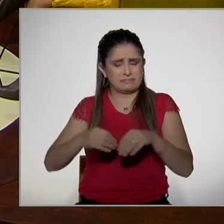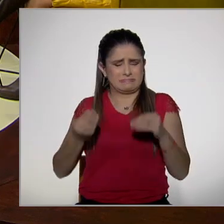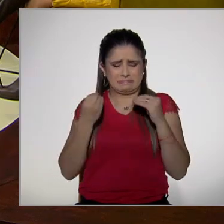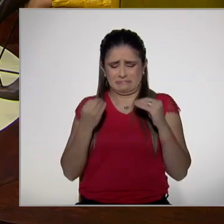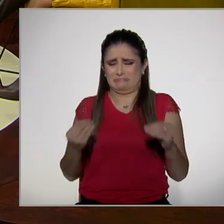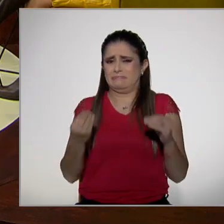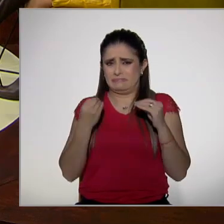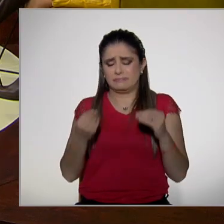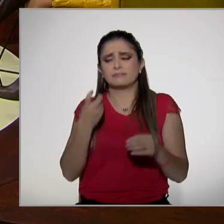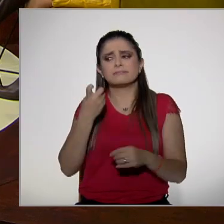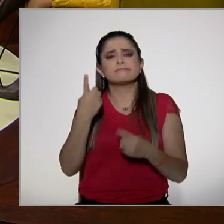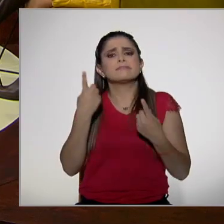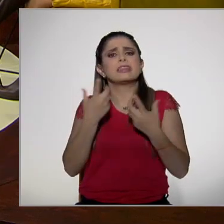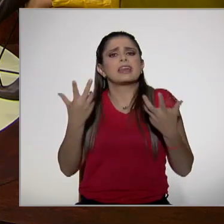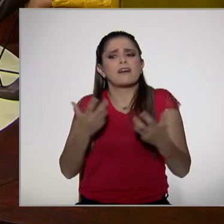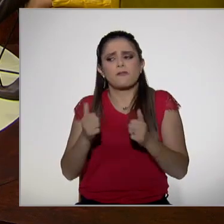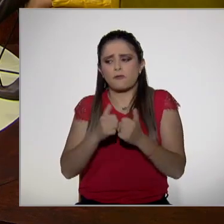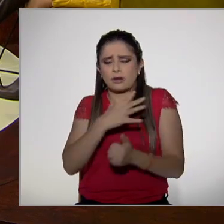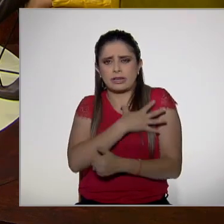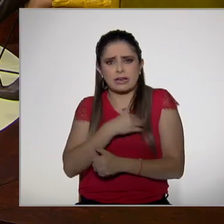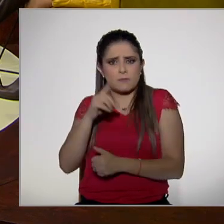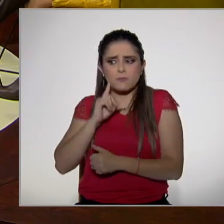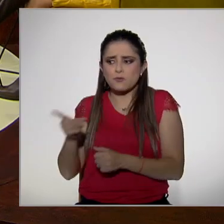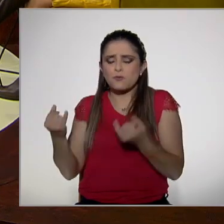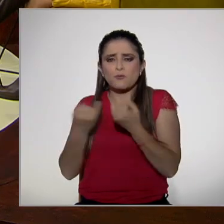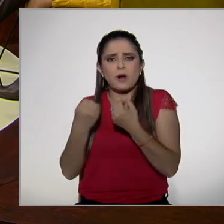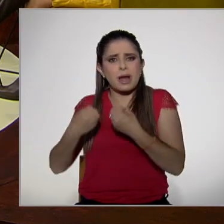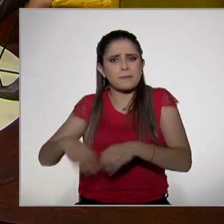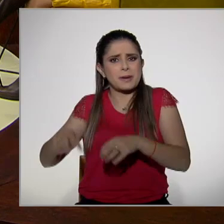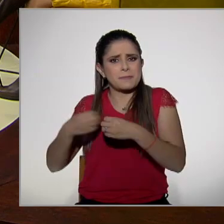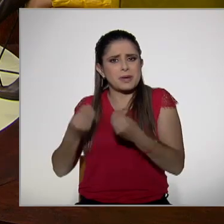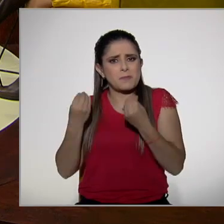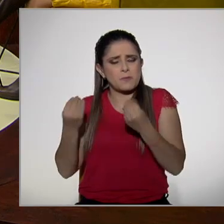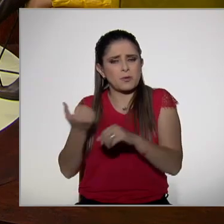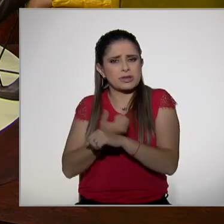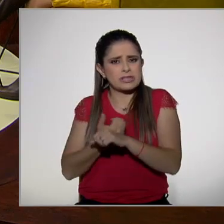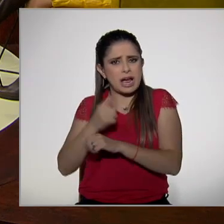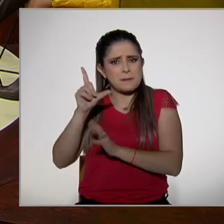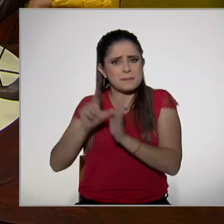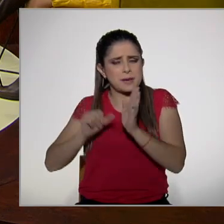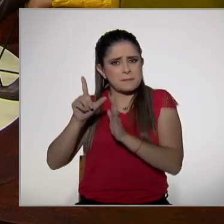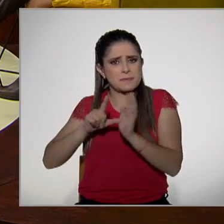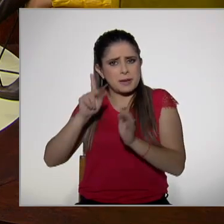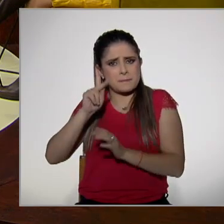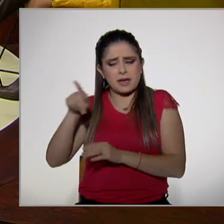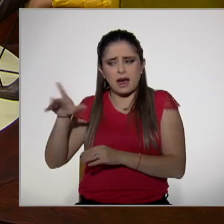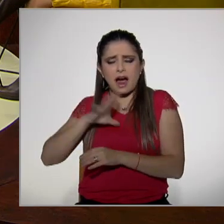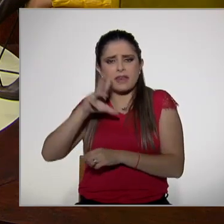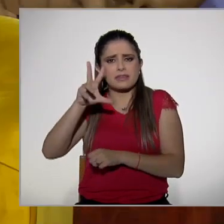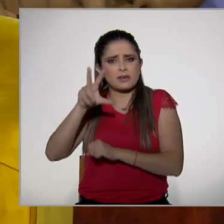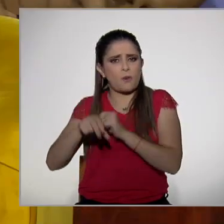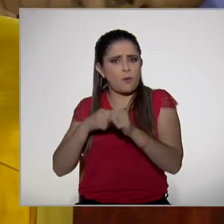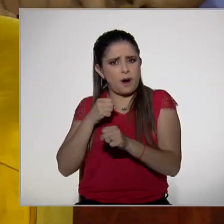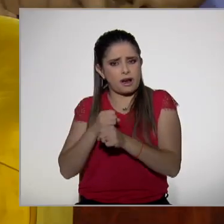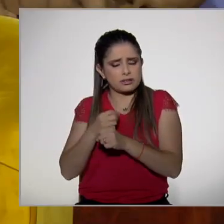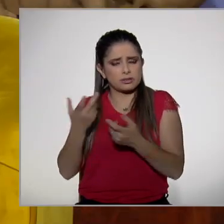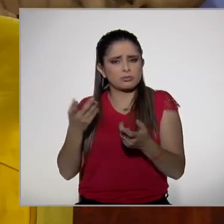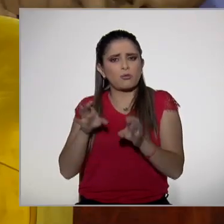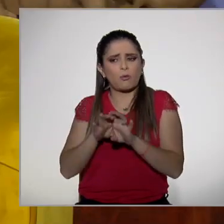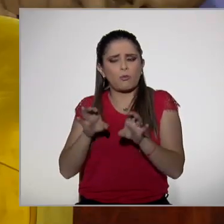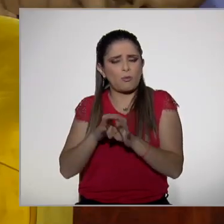quiere saber qué puede hacer con su hija porque la hija tiene la misma condición y bueno tiene ella 18 años que le pueden decir al respecto